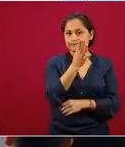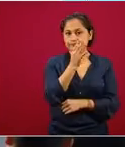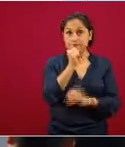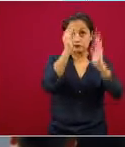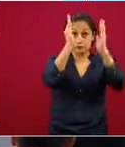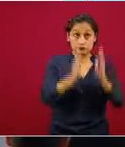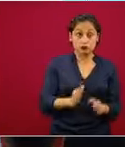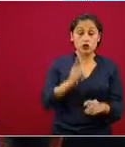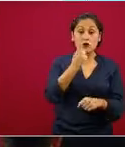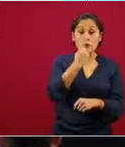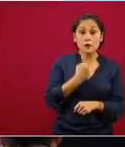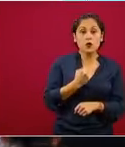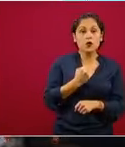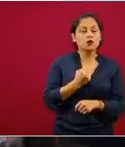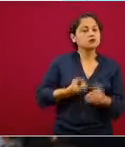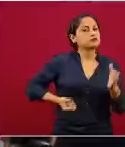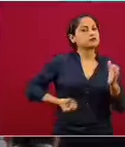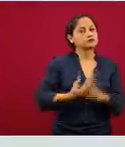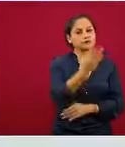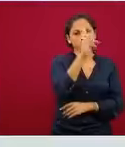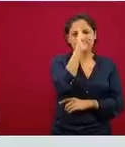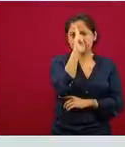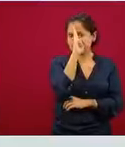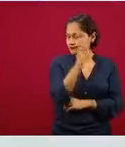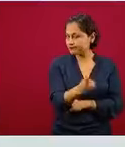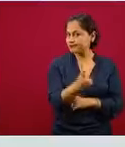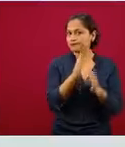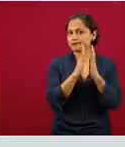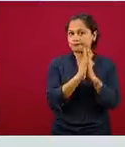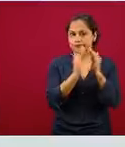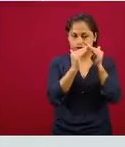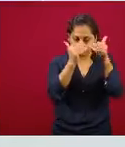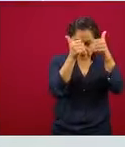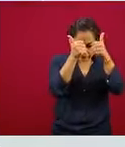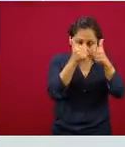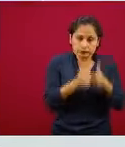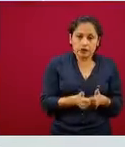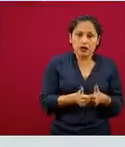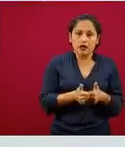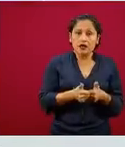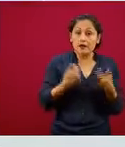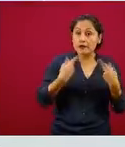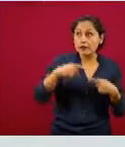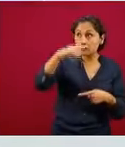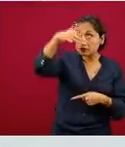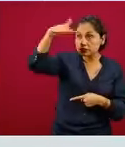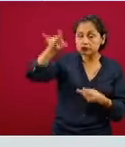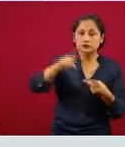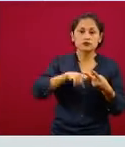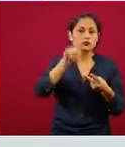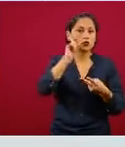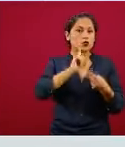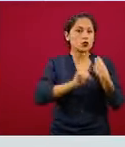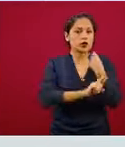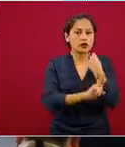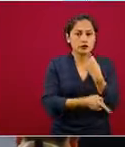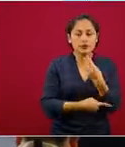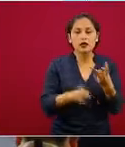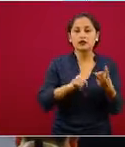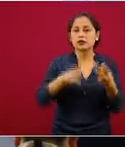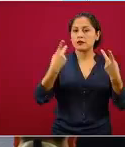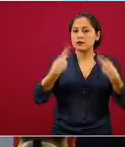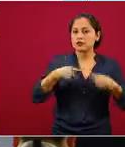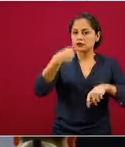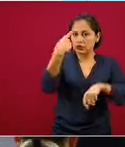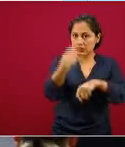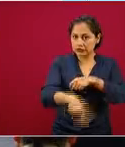Quédate en casa. En rojo, quédate en casa. Adulto mayor, mujer embarazada, persona con enfermedad crónica,